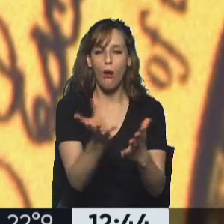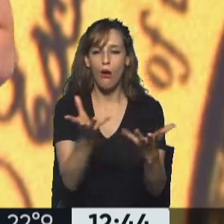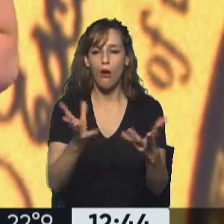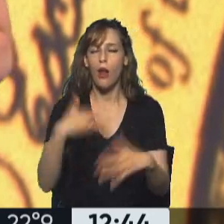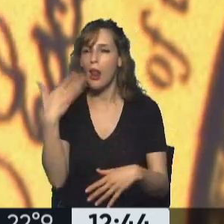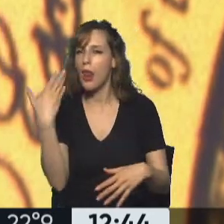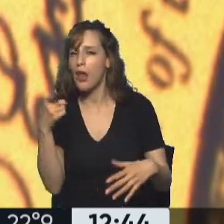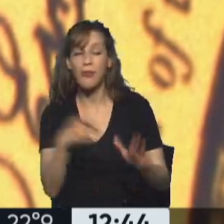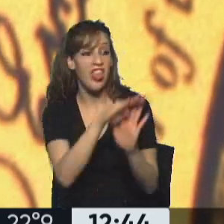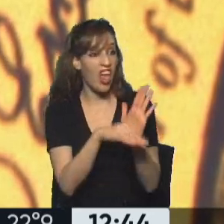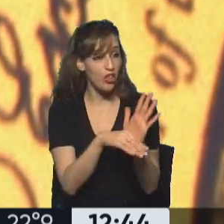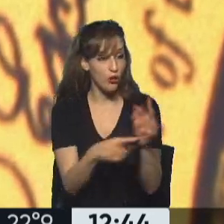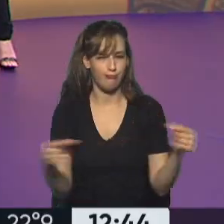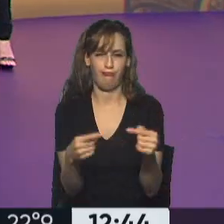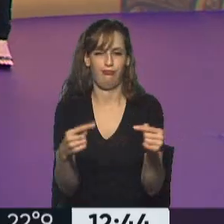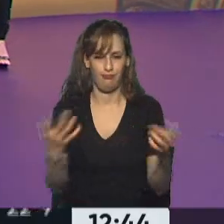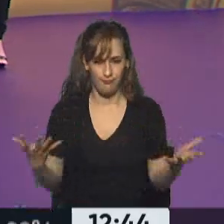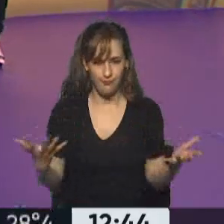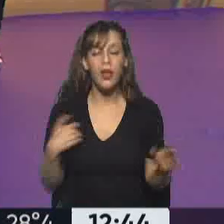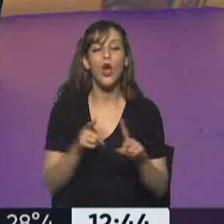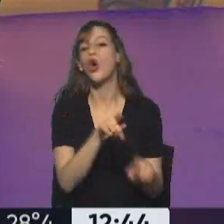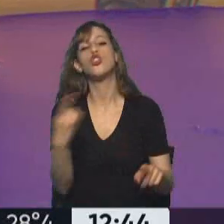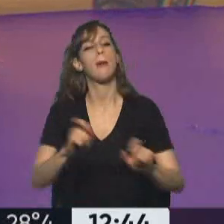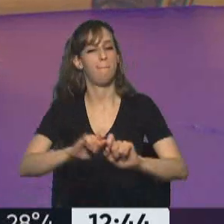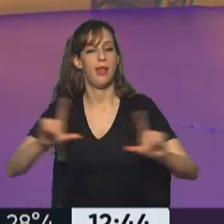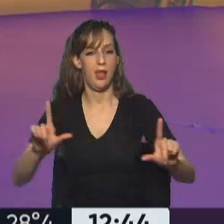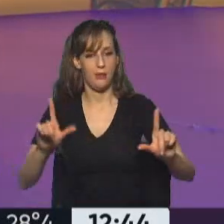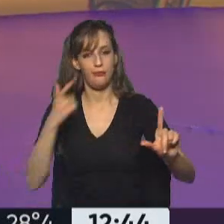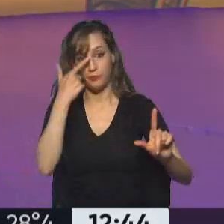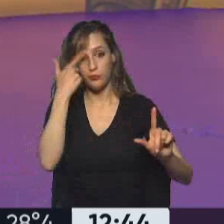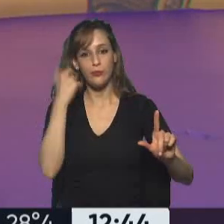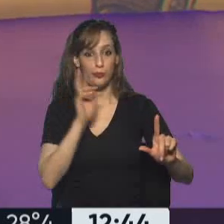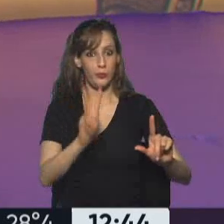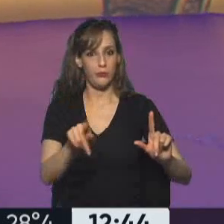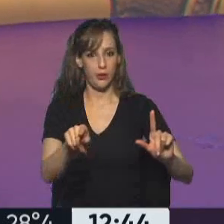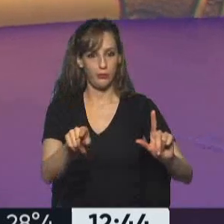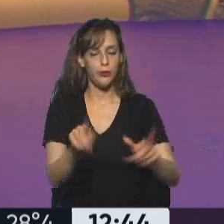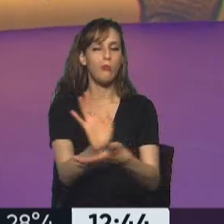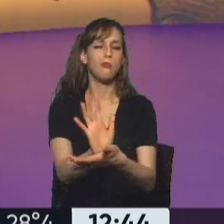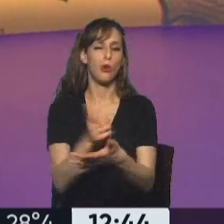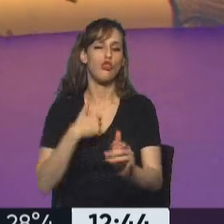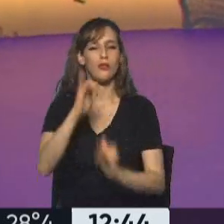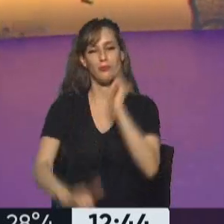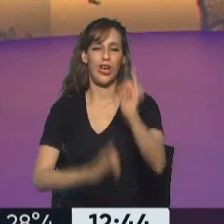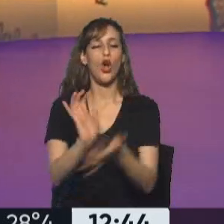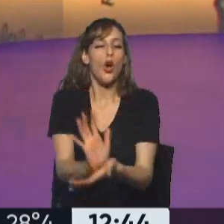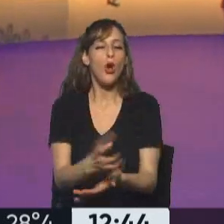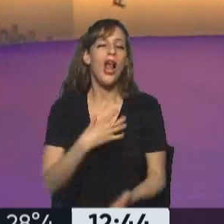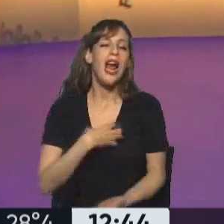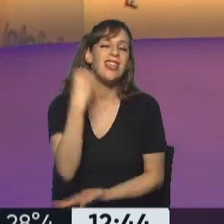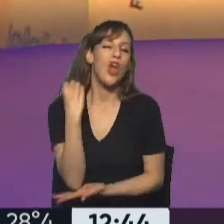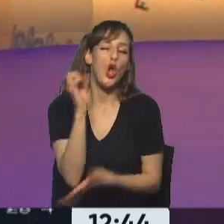bueno vamos a otra placa en donde son sencillamente ya las cargas y una clase de economía les propongo a mirar cuatro